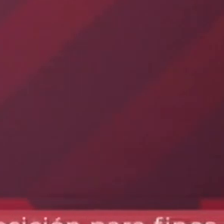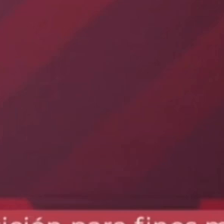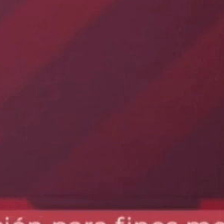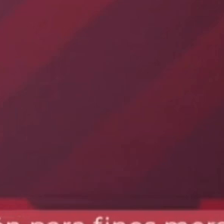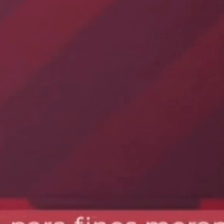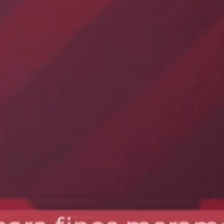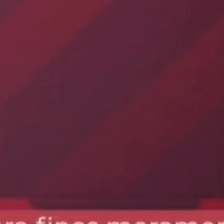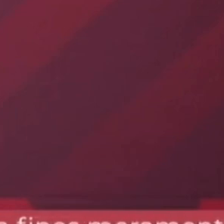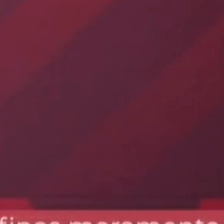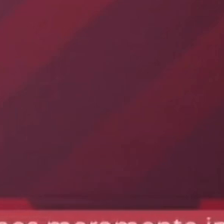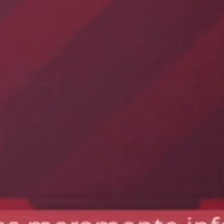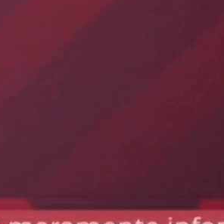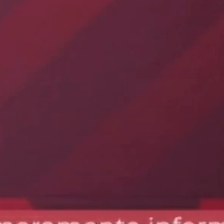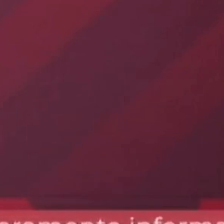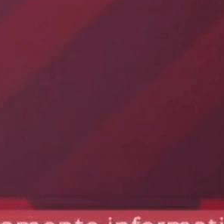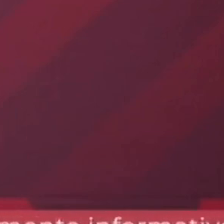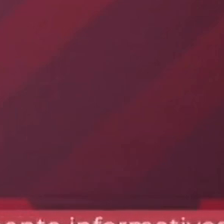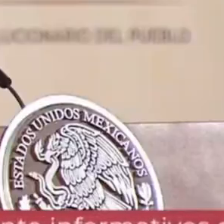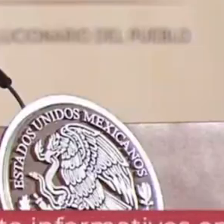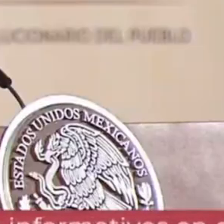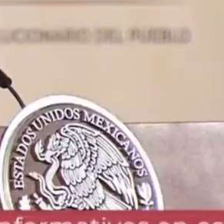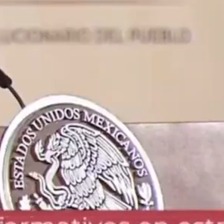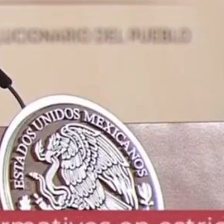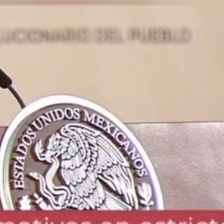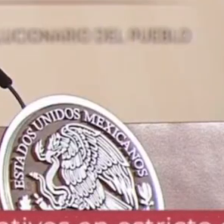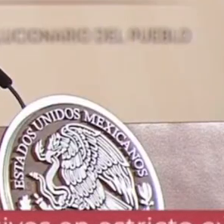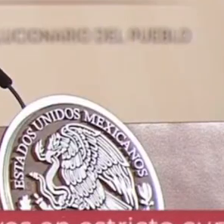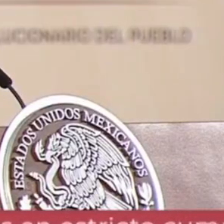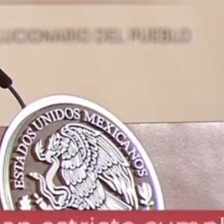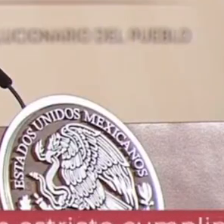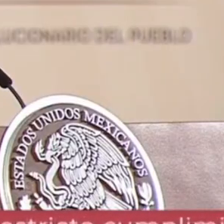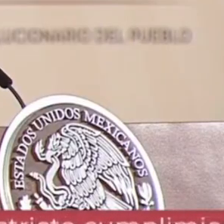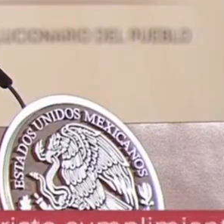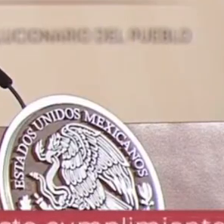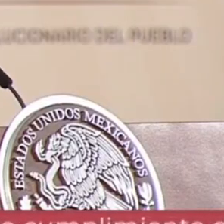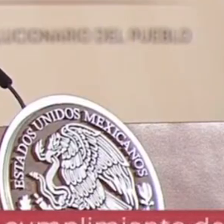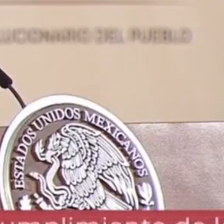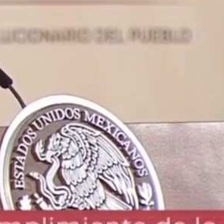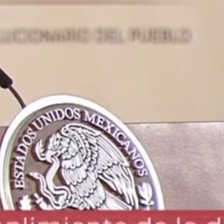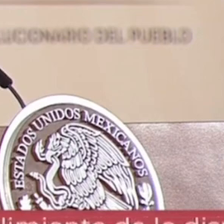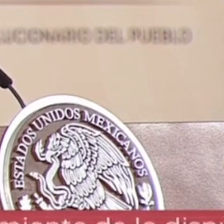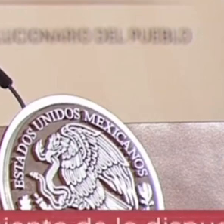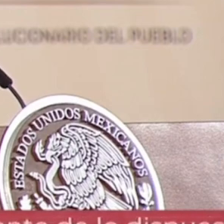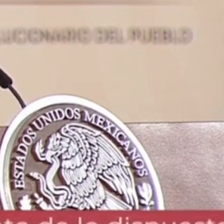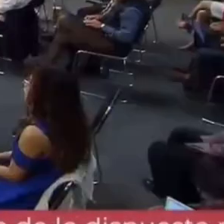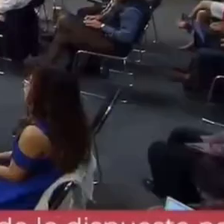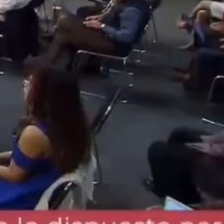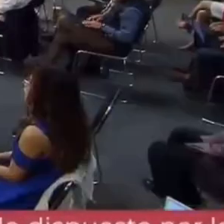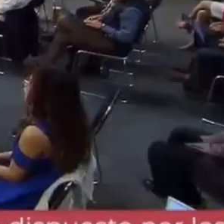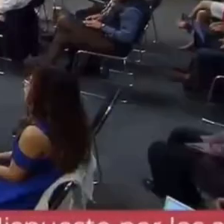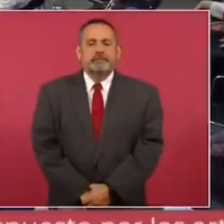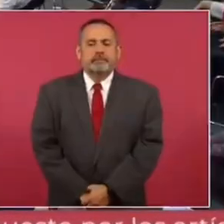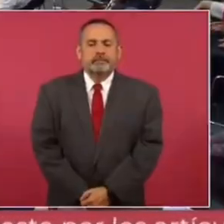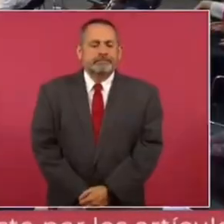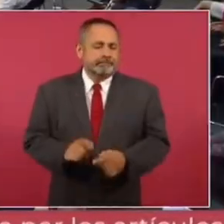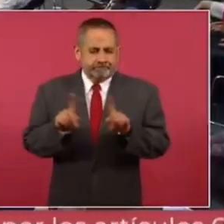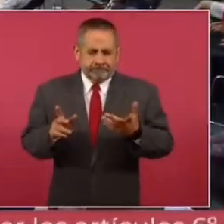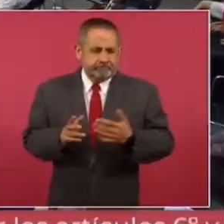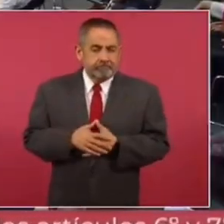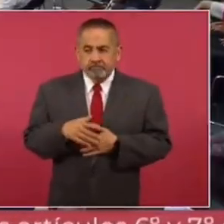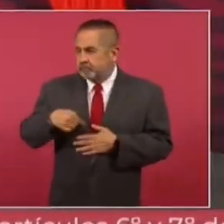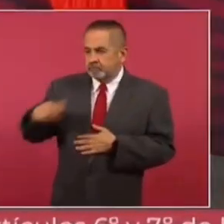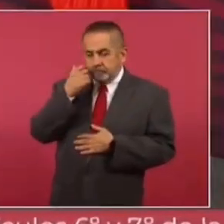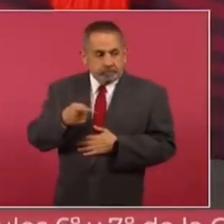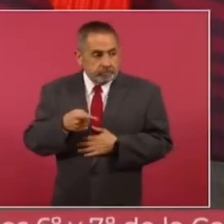son respetuosos de los derechos humanos y no se hace espionaje como se hacía antes. Y lo que queremos, pues, es no facilitarles el